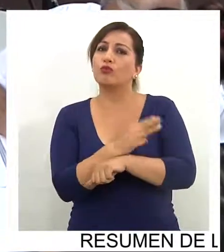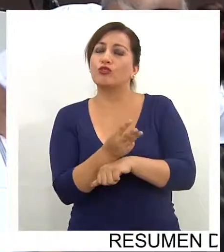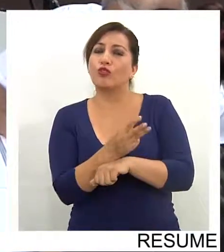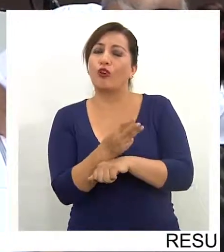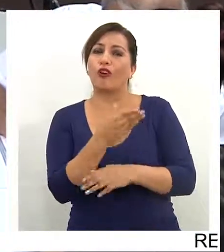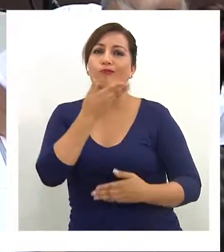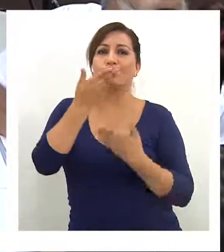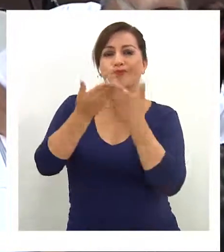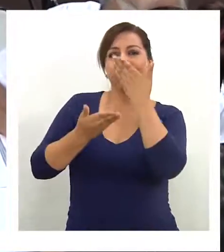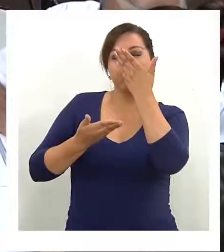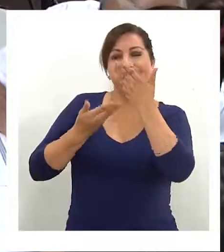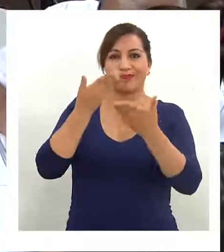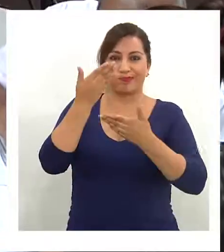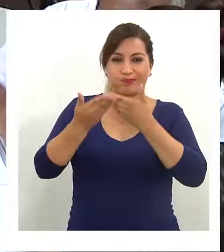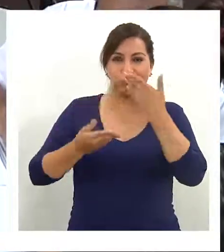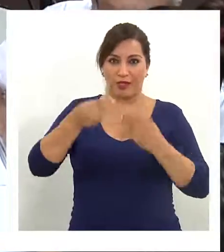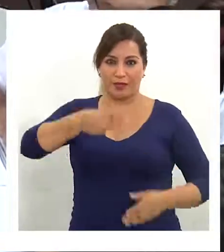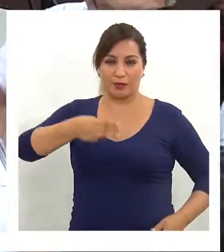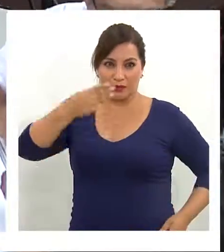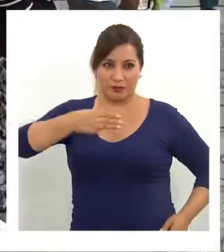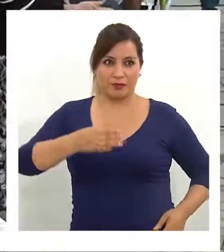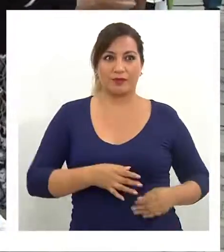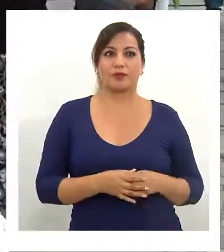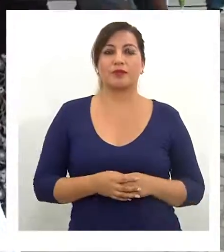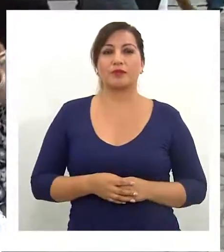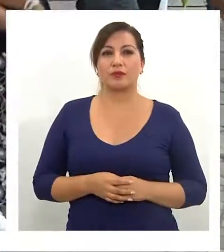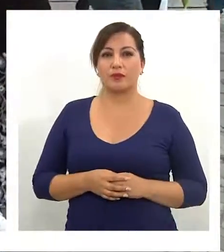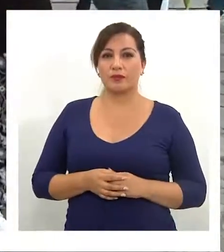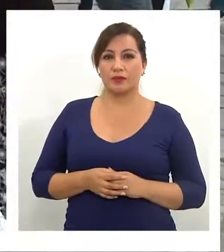show artístico por parte de los cantantes municipales.